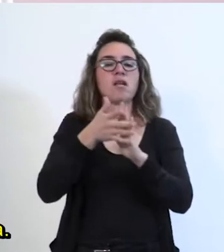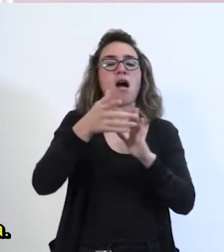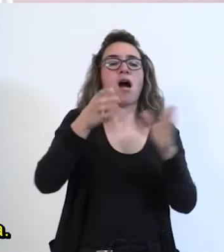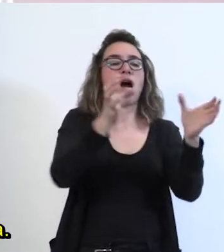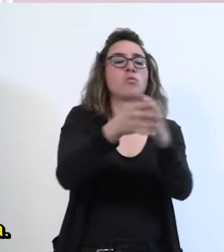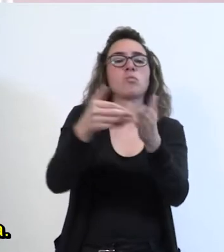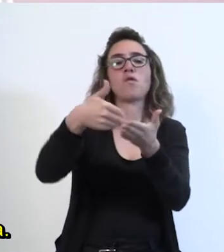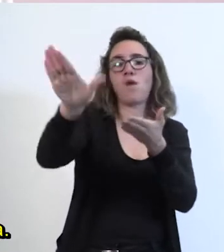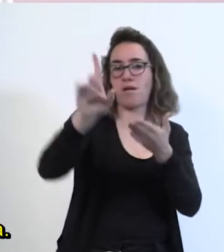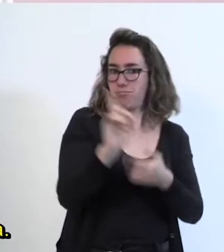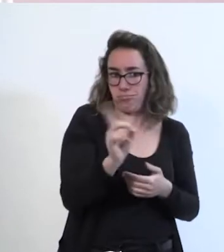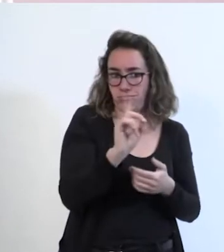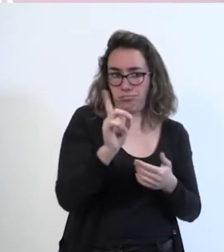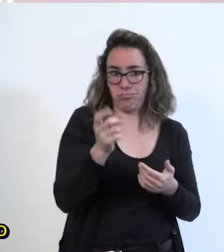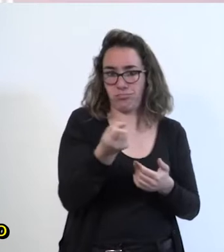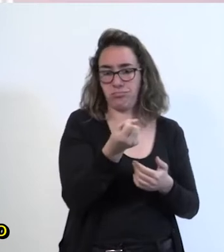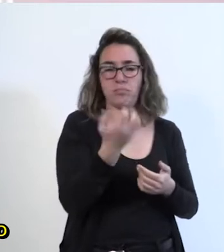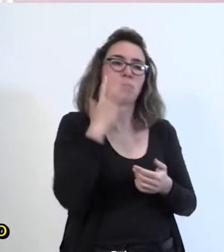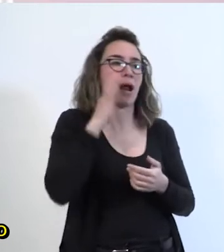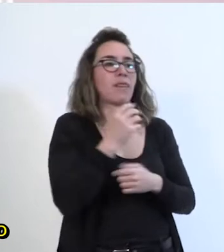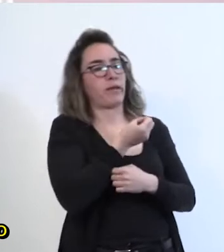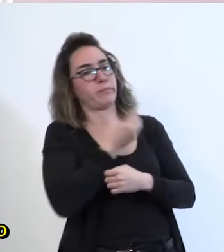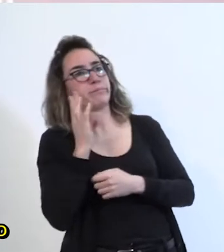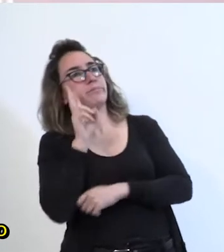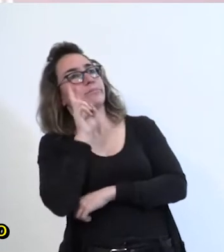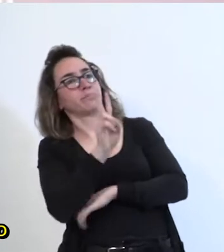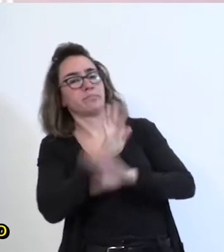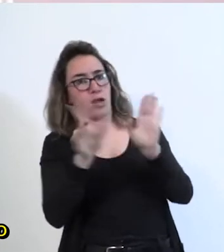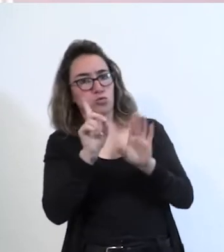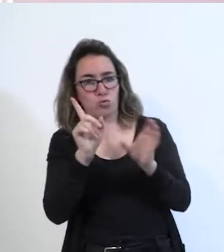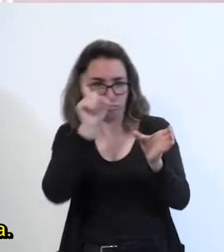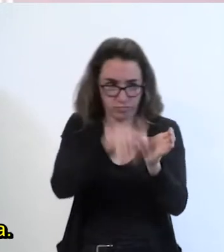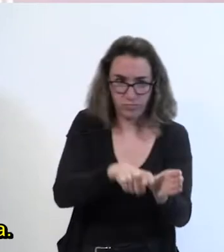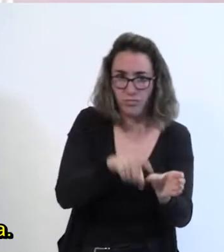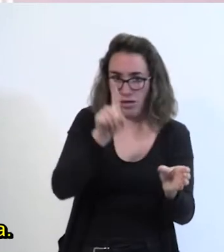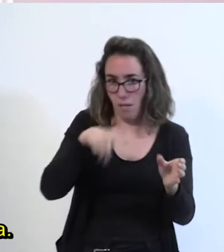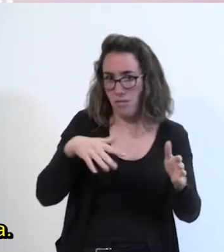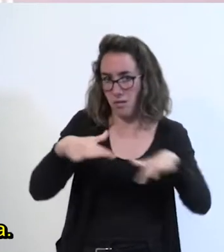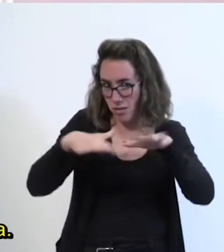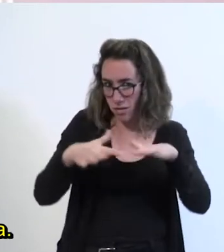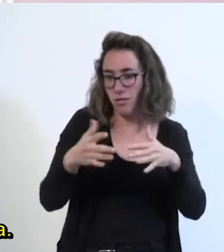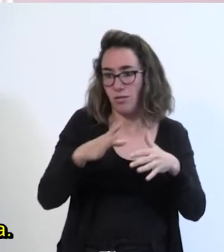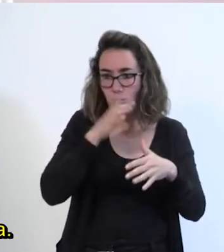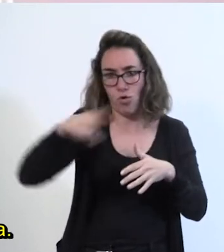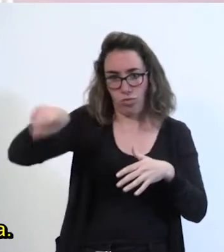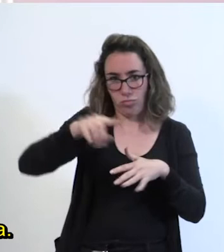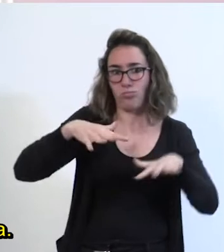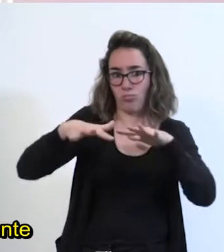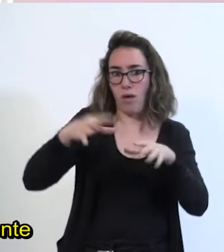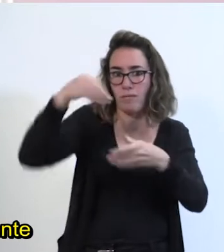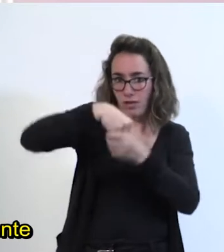dejar a ninguna fuera. Y como si el resto nos tenemos que quedar mirando cómo hacen ellas también